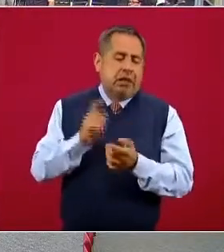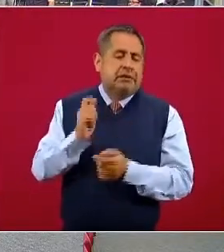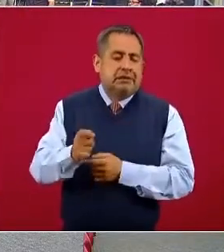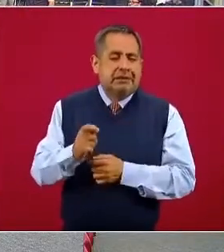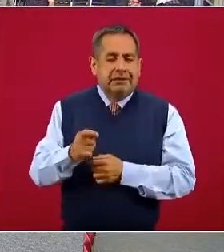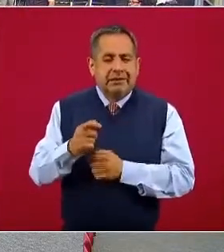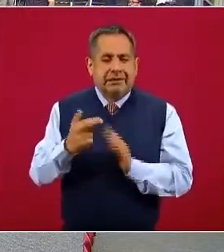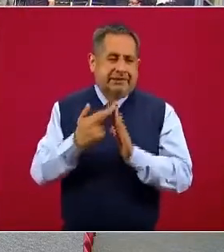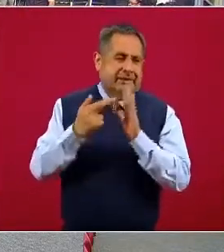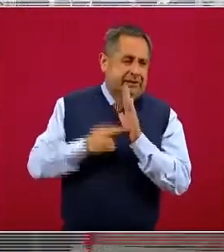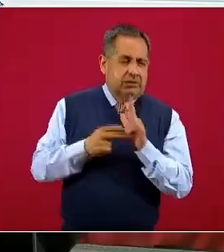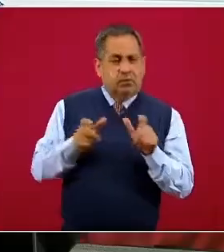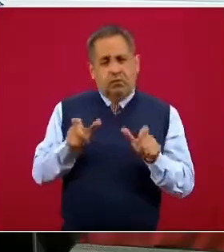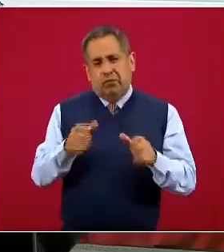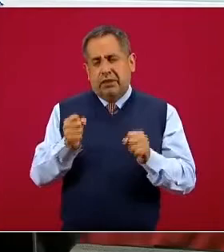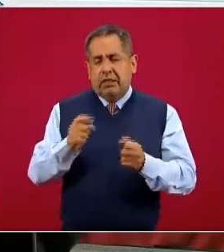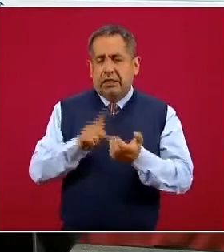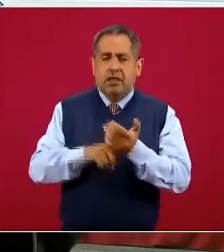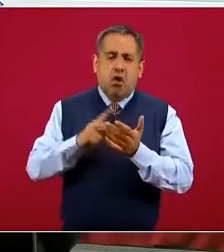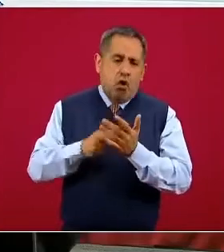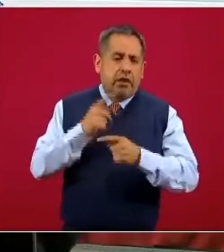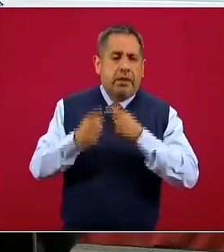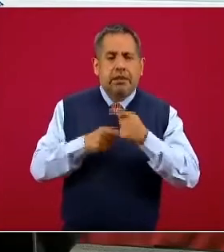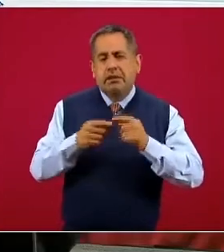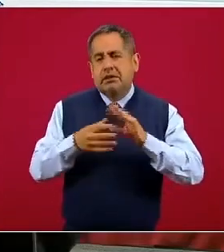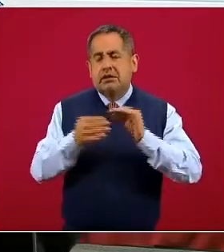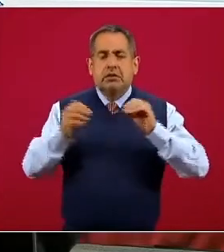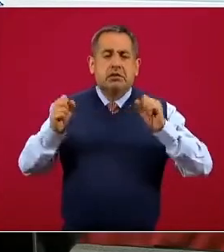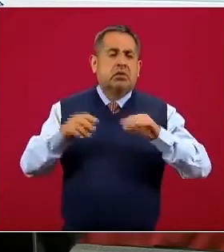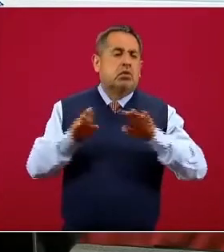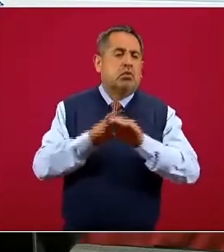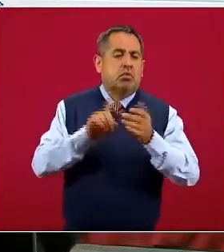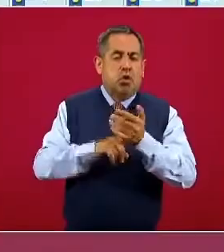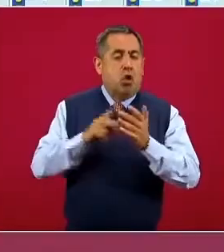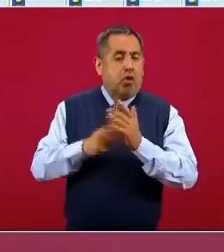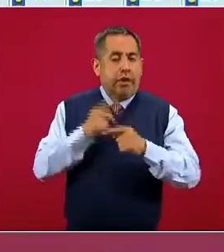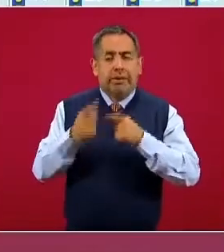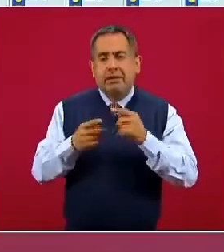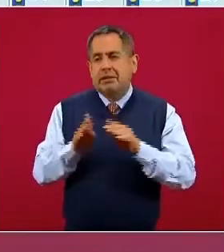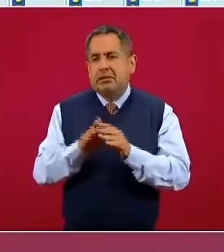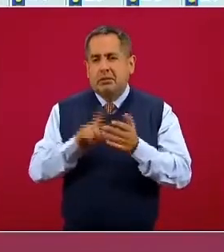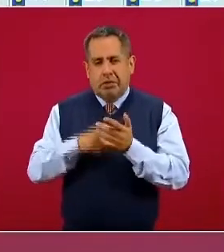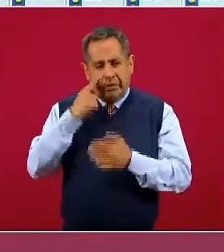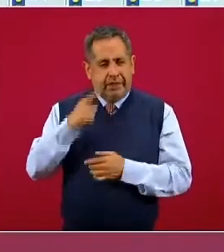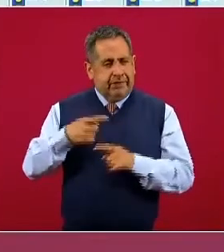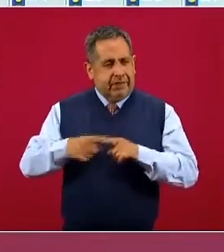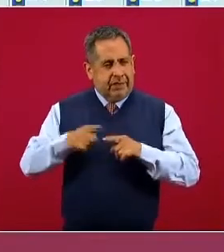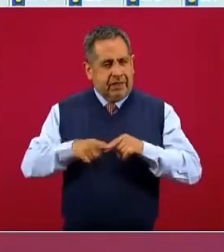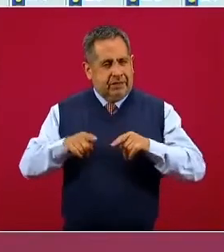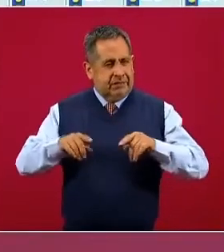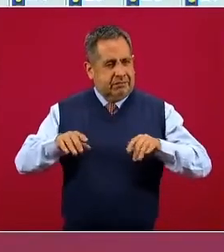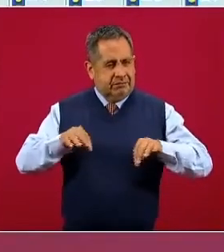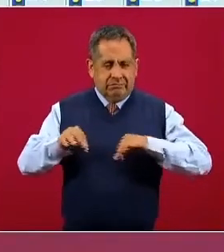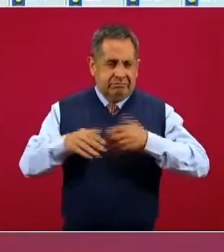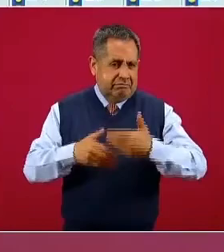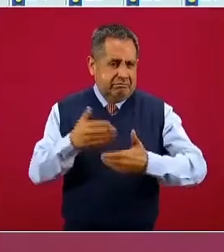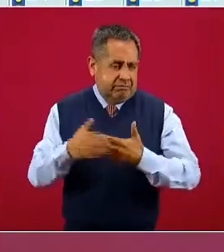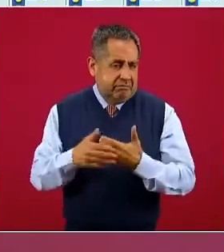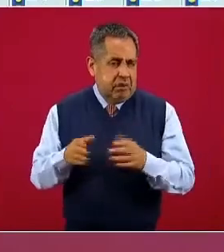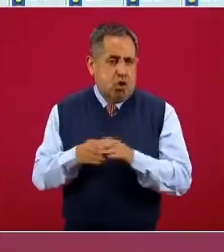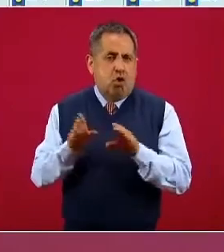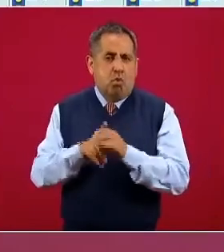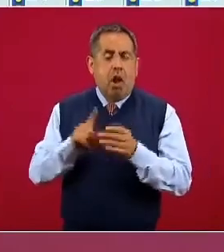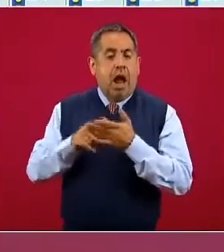espacios, vuelve nuevamente a disminuir los aforos y vuelve nuevamente a limitar las actividades en el espacio